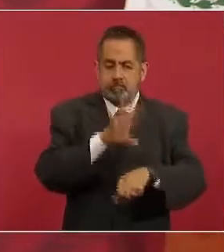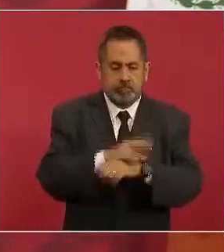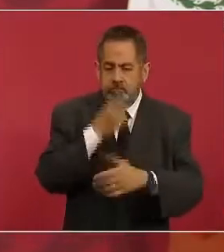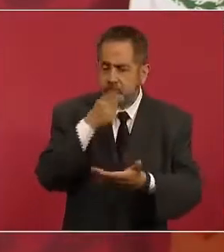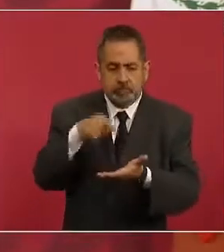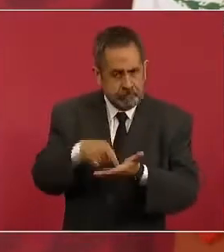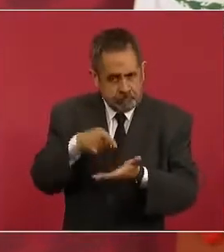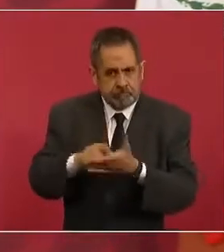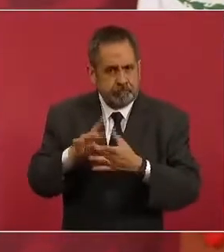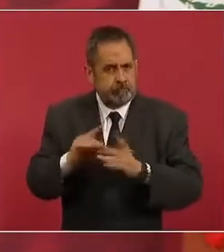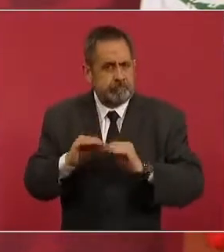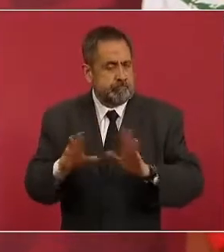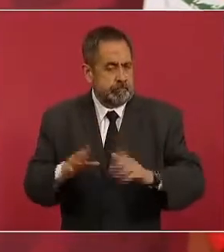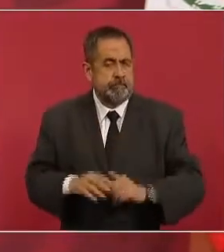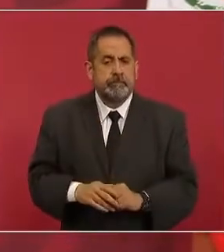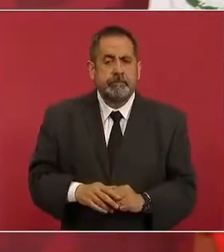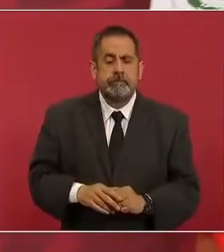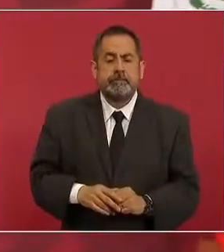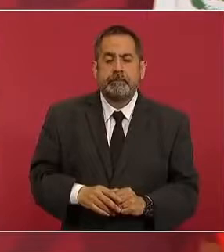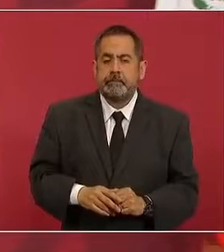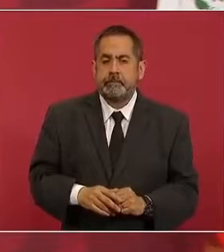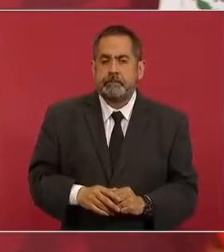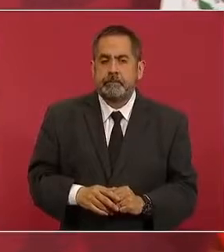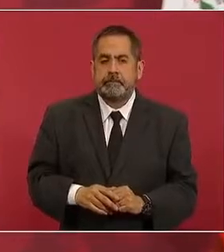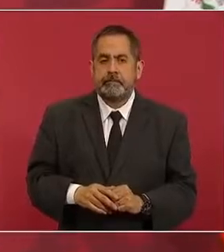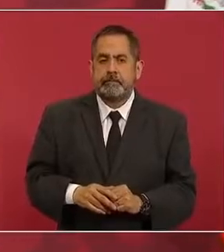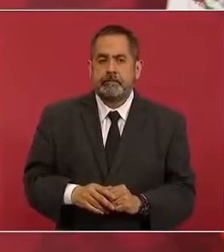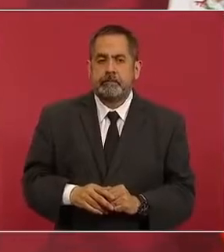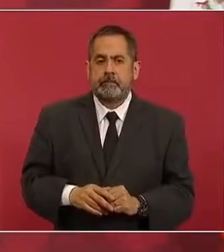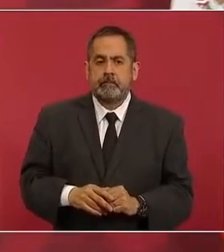nada más que